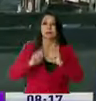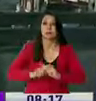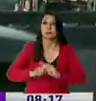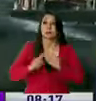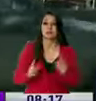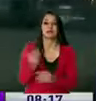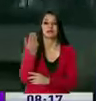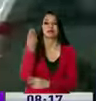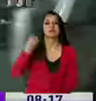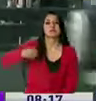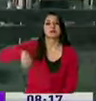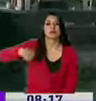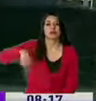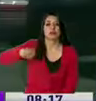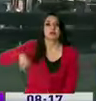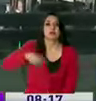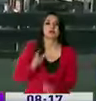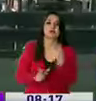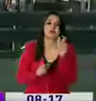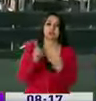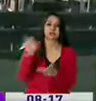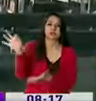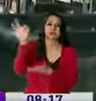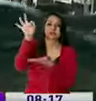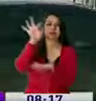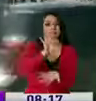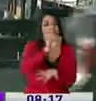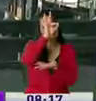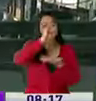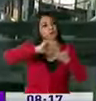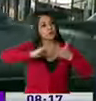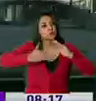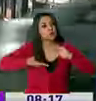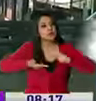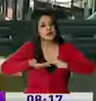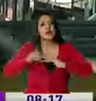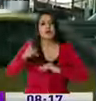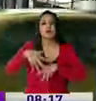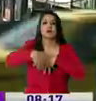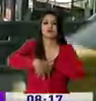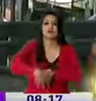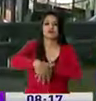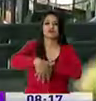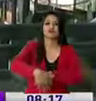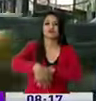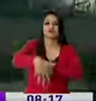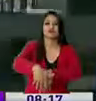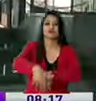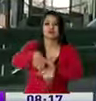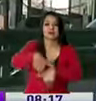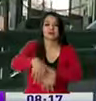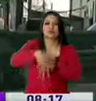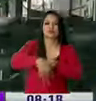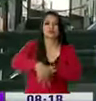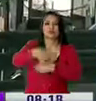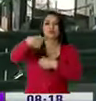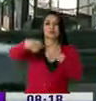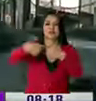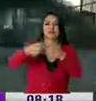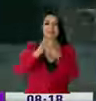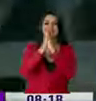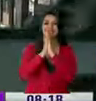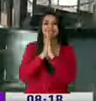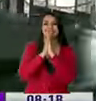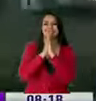pasado miércoles, varios representantes de la comunidad hicieron un plantón a las afueras del Cabildo Capitalino exigiendo que se